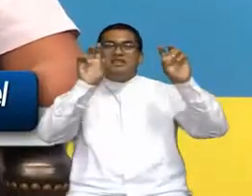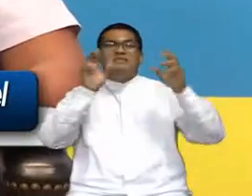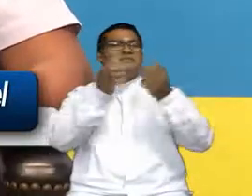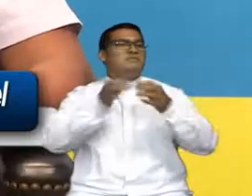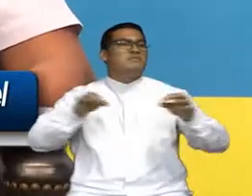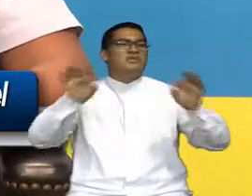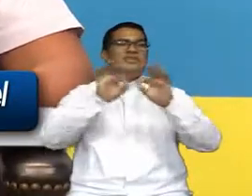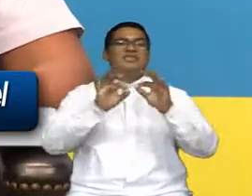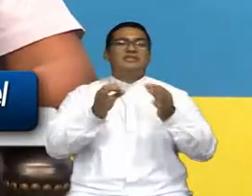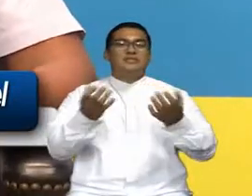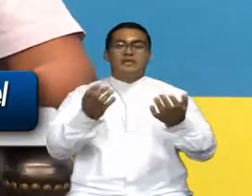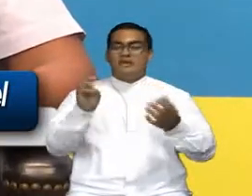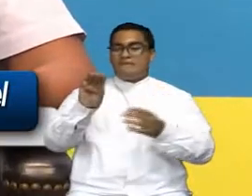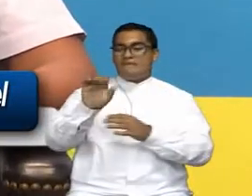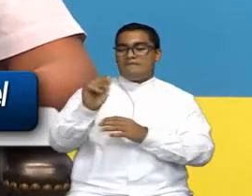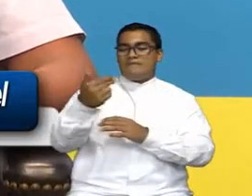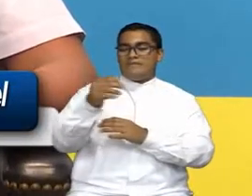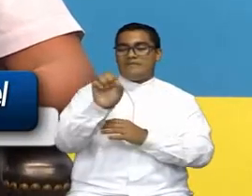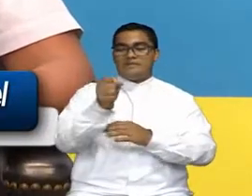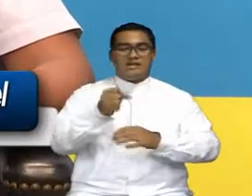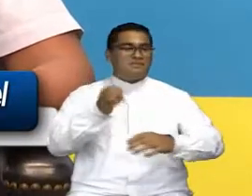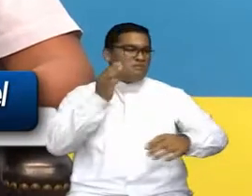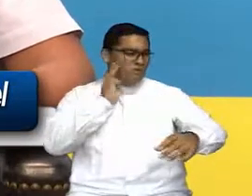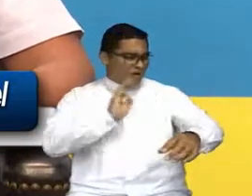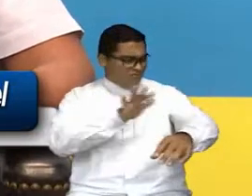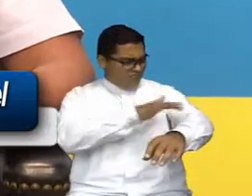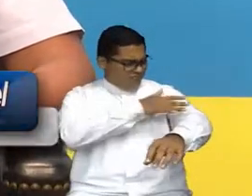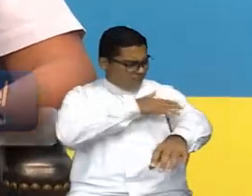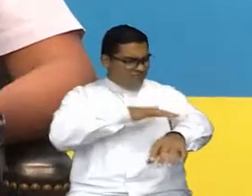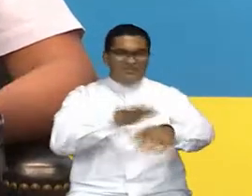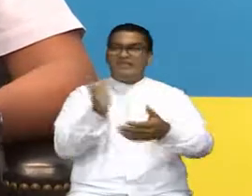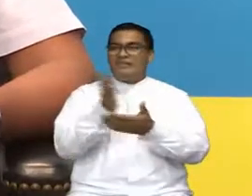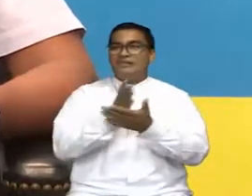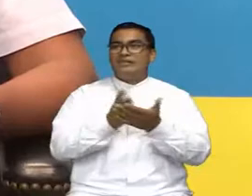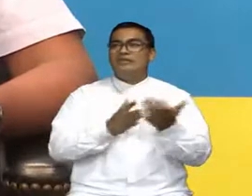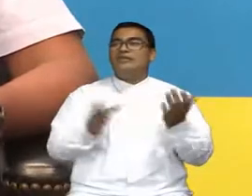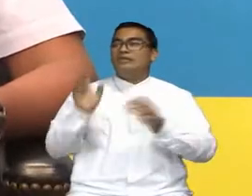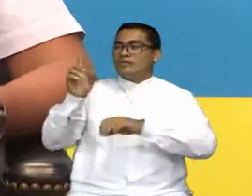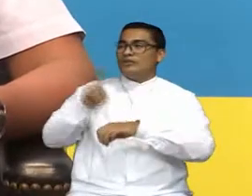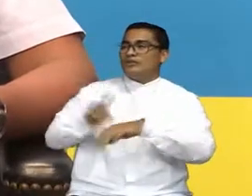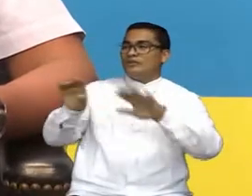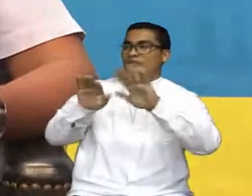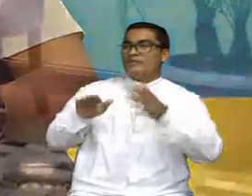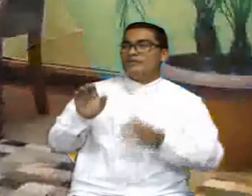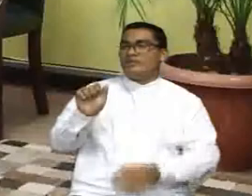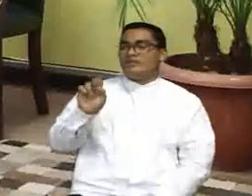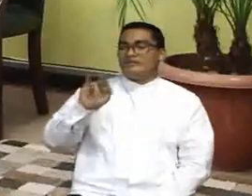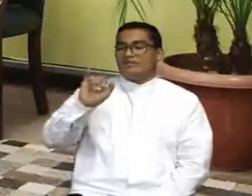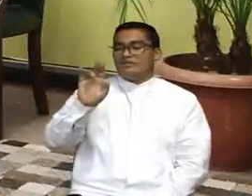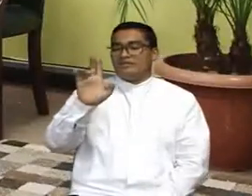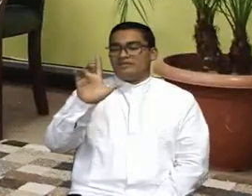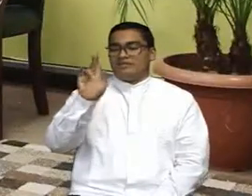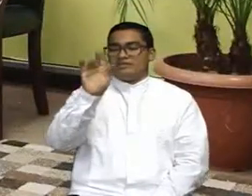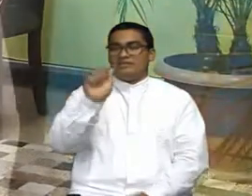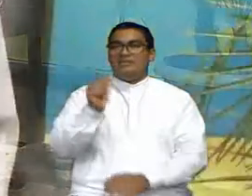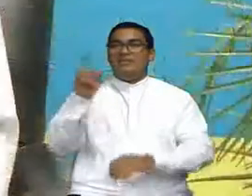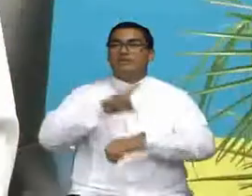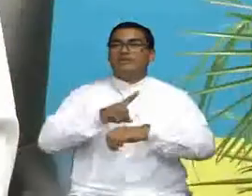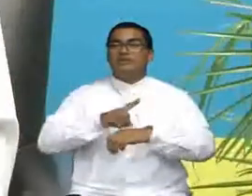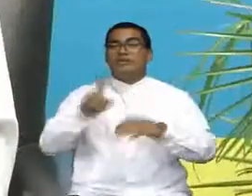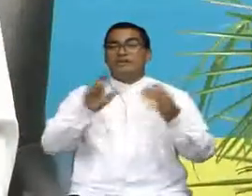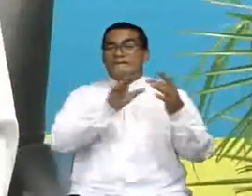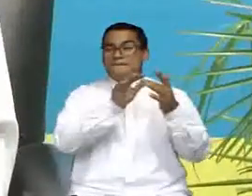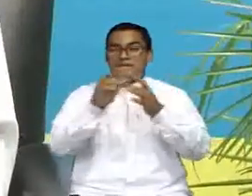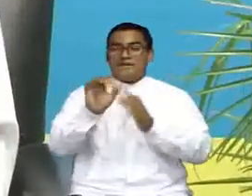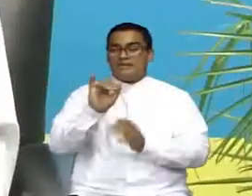tema, manchas y moretones en la piel. Tenemos aquí a la doctora Anielka Real, quien es médica